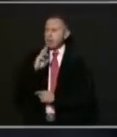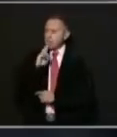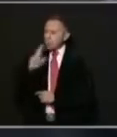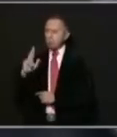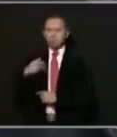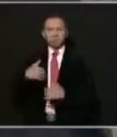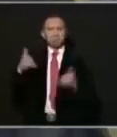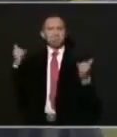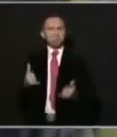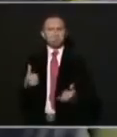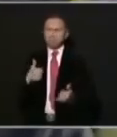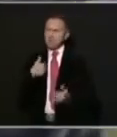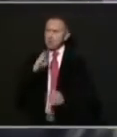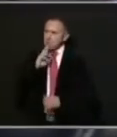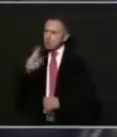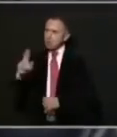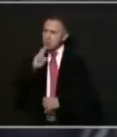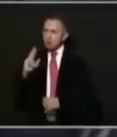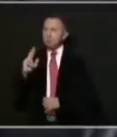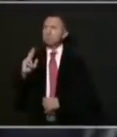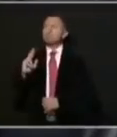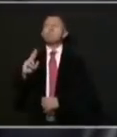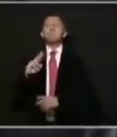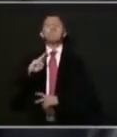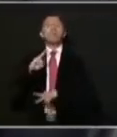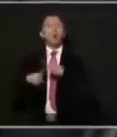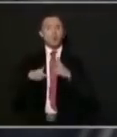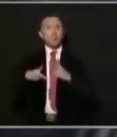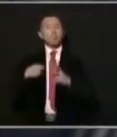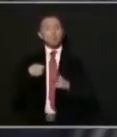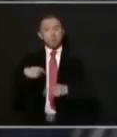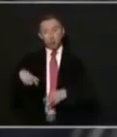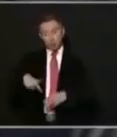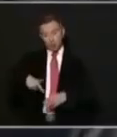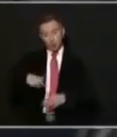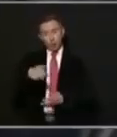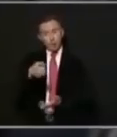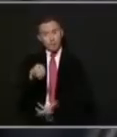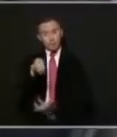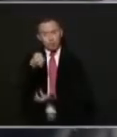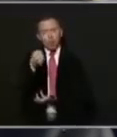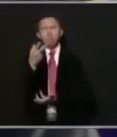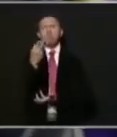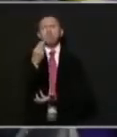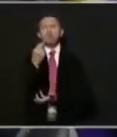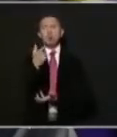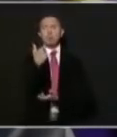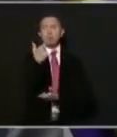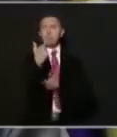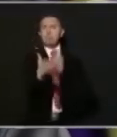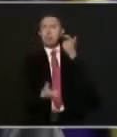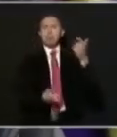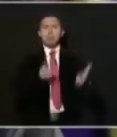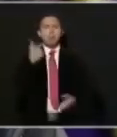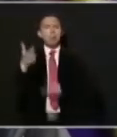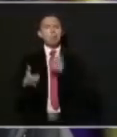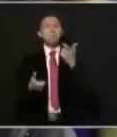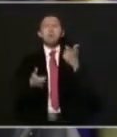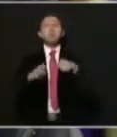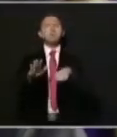Vamos a liberar muchos fondos del presupuesto porque se va a acabar la